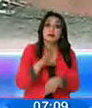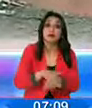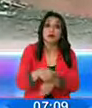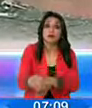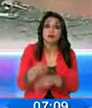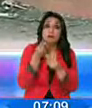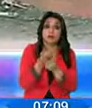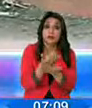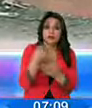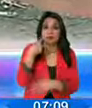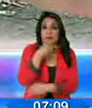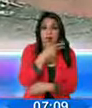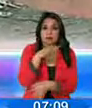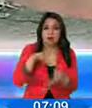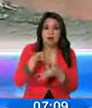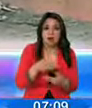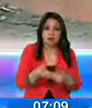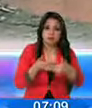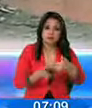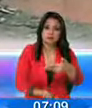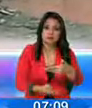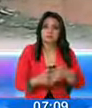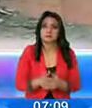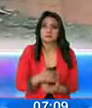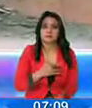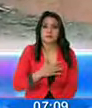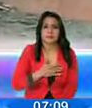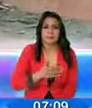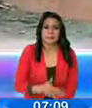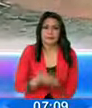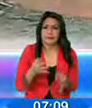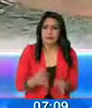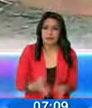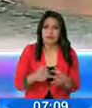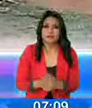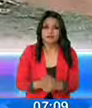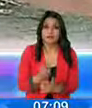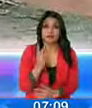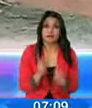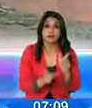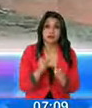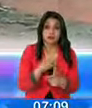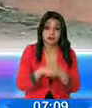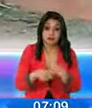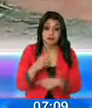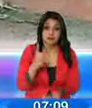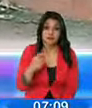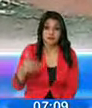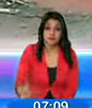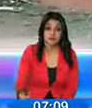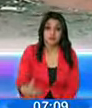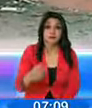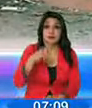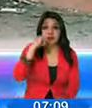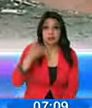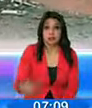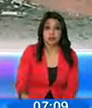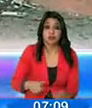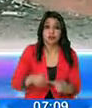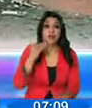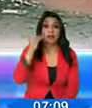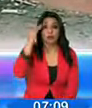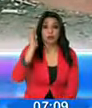falsa. Cabe señalar, por supuesto, que lastimosamente este suceso generó 2 personas heridas, entre ellas un menor de edad y también un adulto mayor y